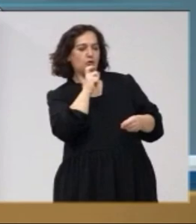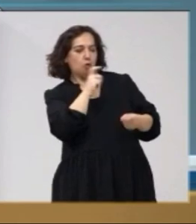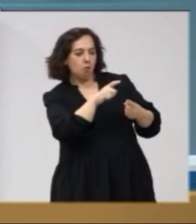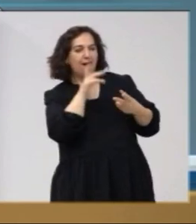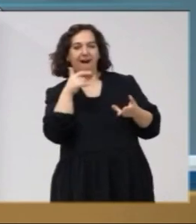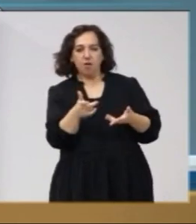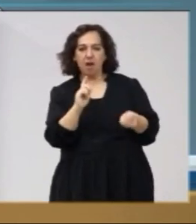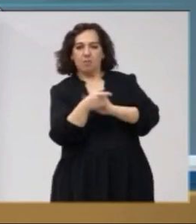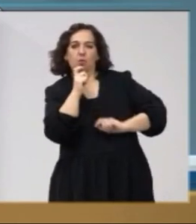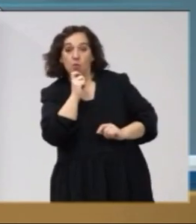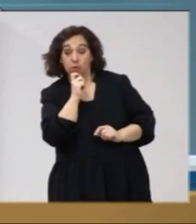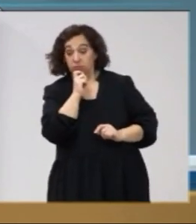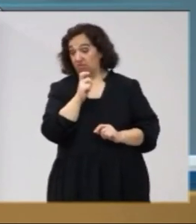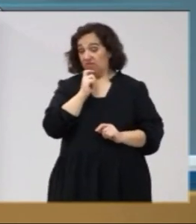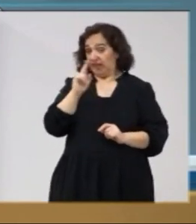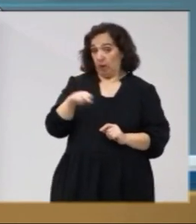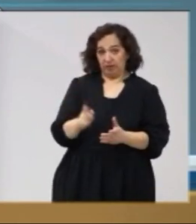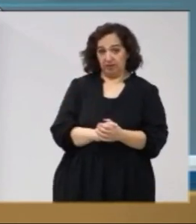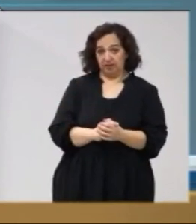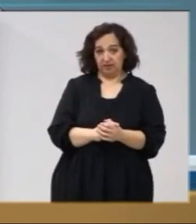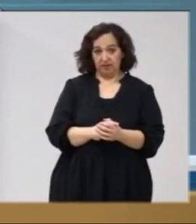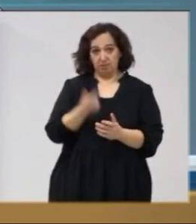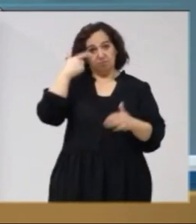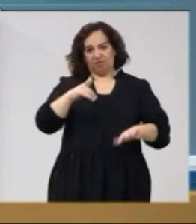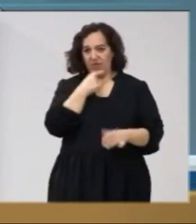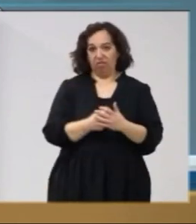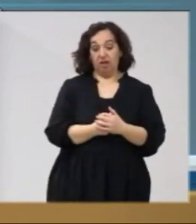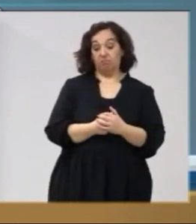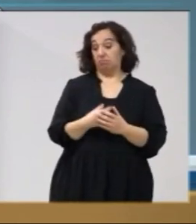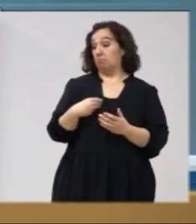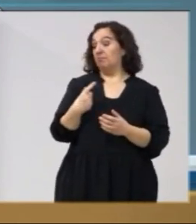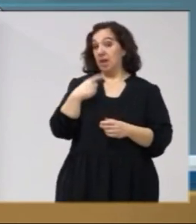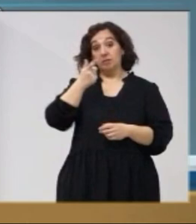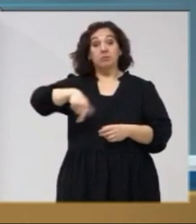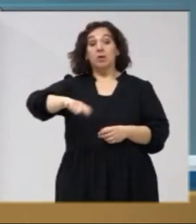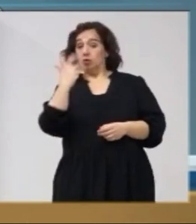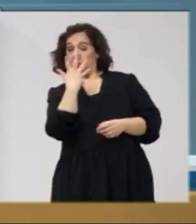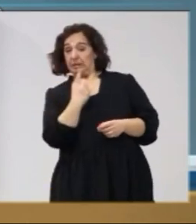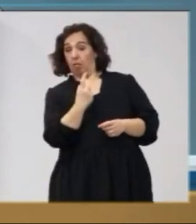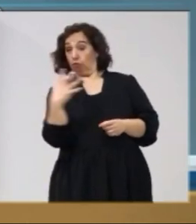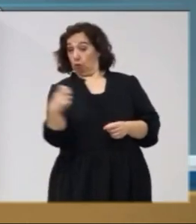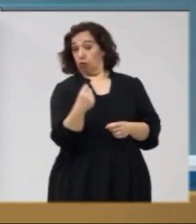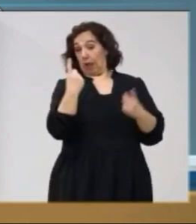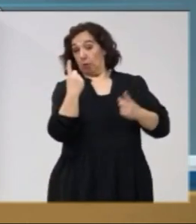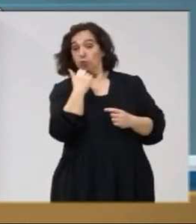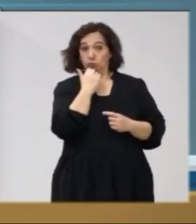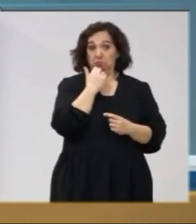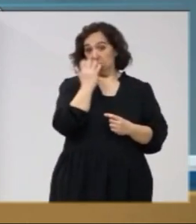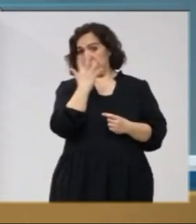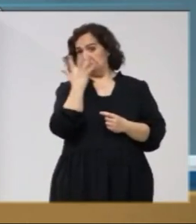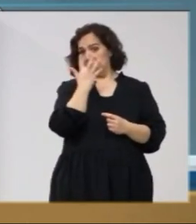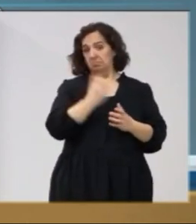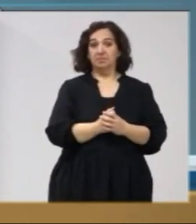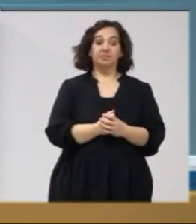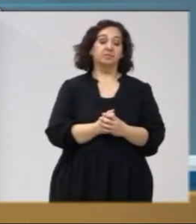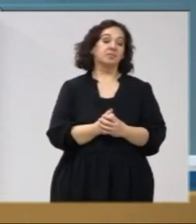Eso yo creo que no es tan difícil. Todos a veces hemos visto y hemos sospechado de algunos